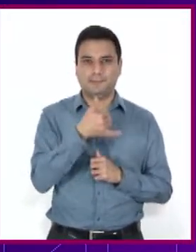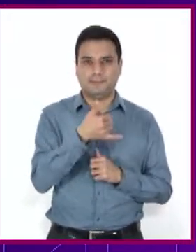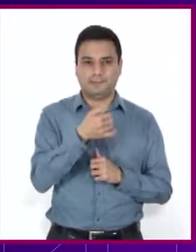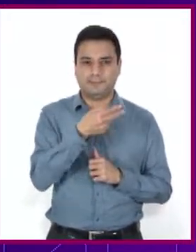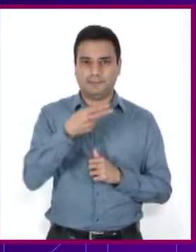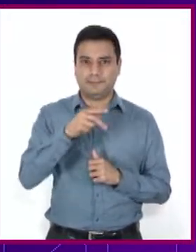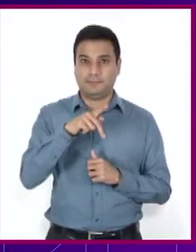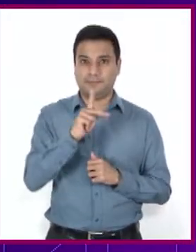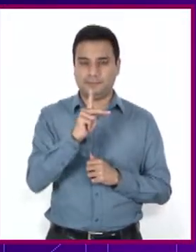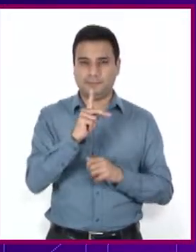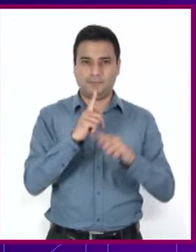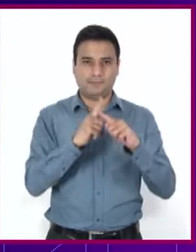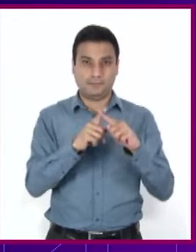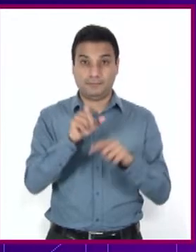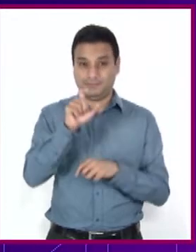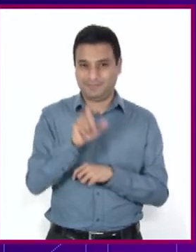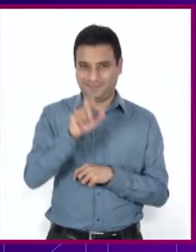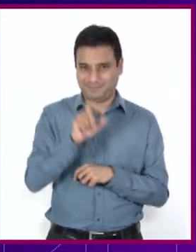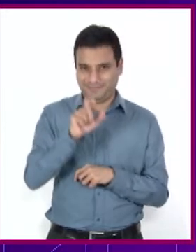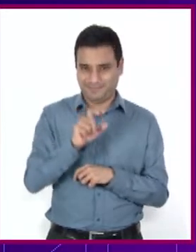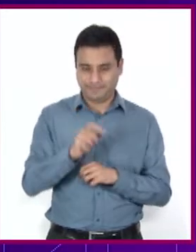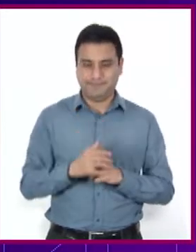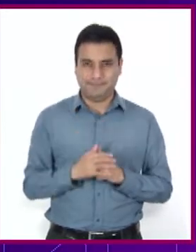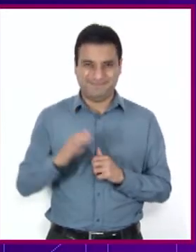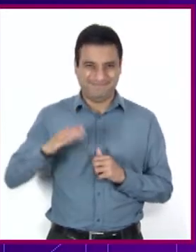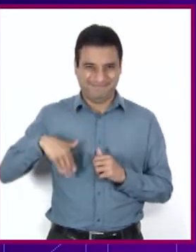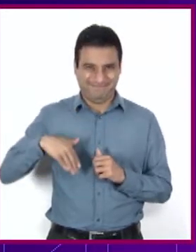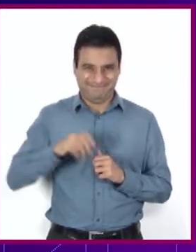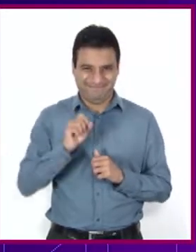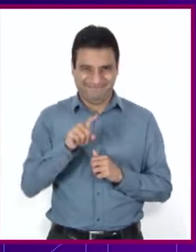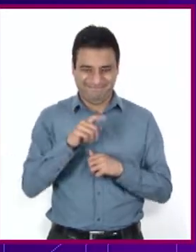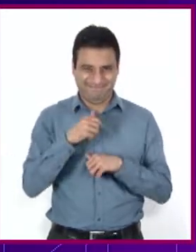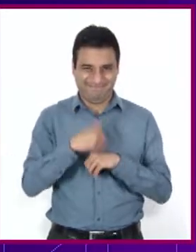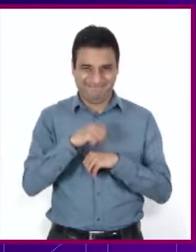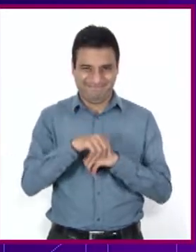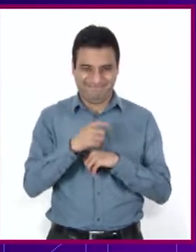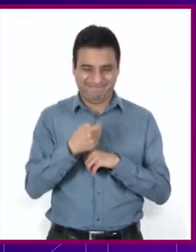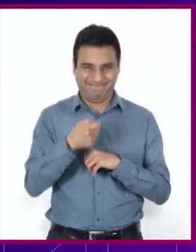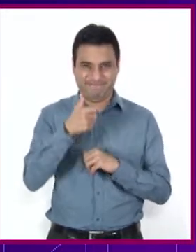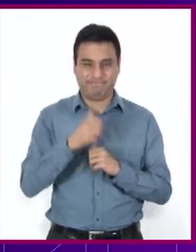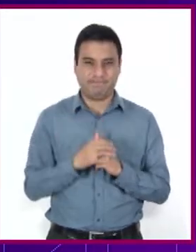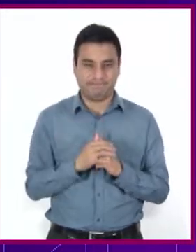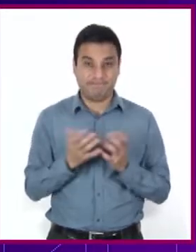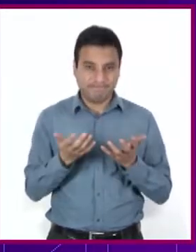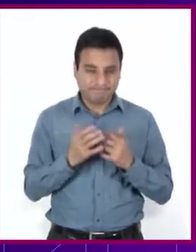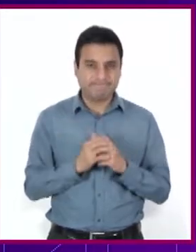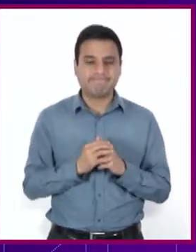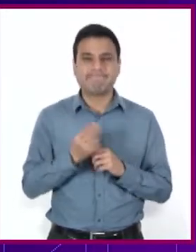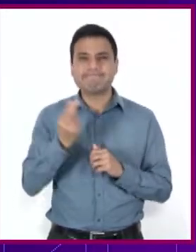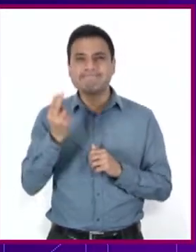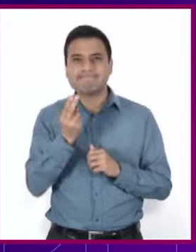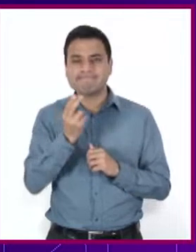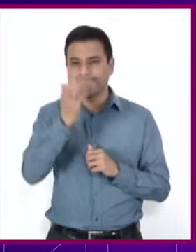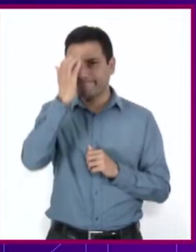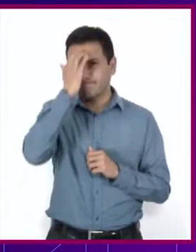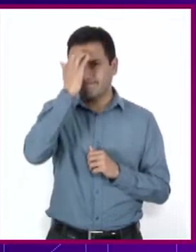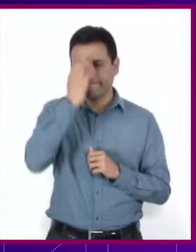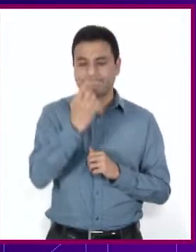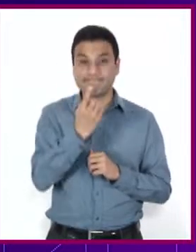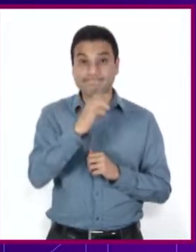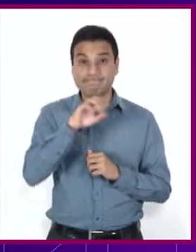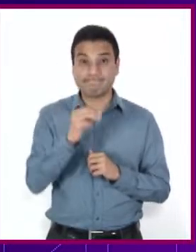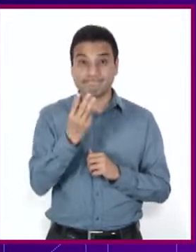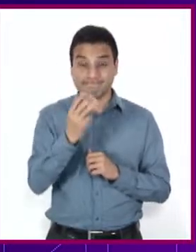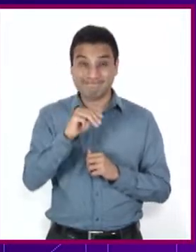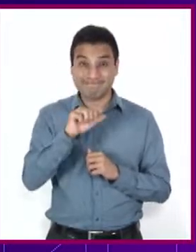K por su correspondiente de la primera magnitud, X. Por lo tanto, si se necesita encontrar la masa de 1 centímetro cúbico